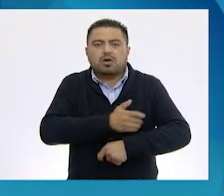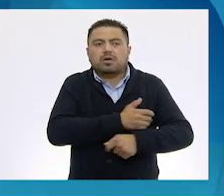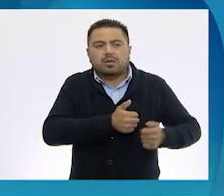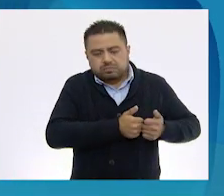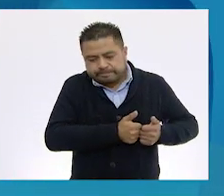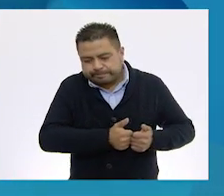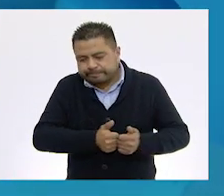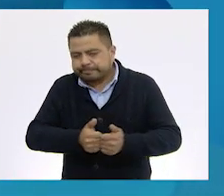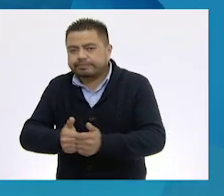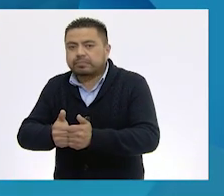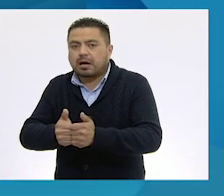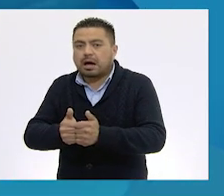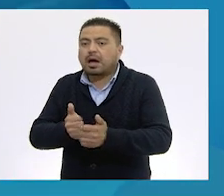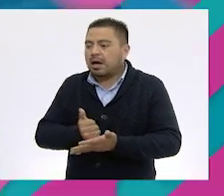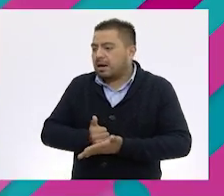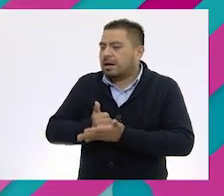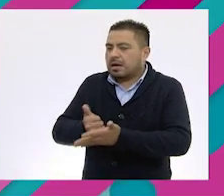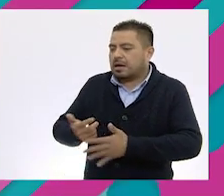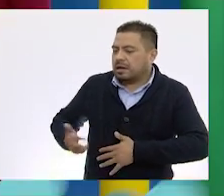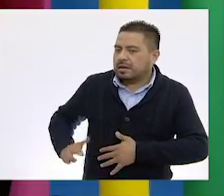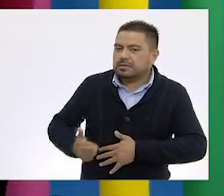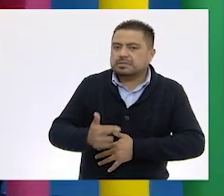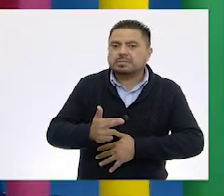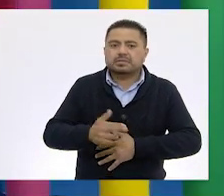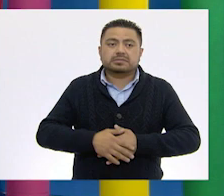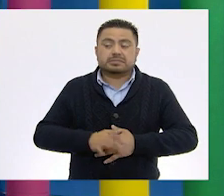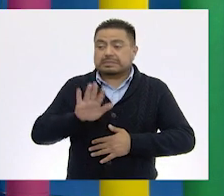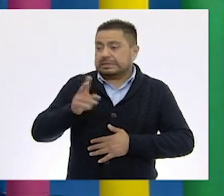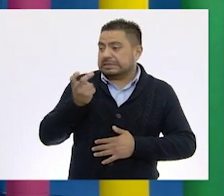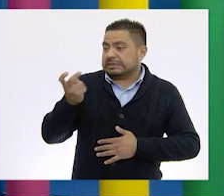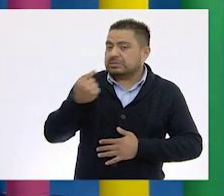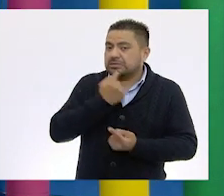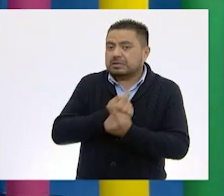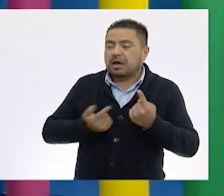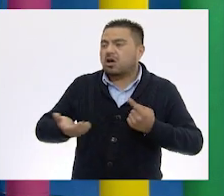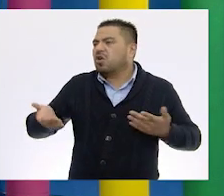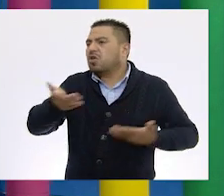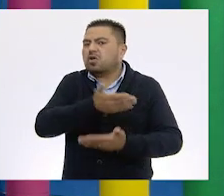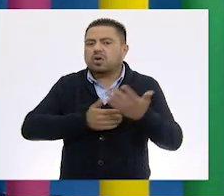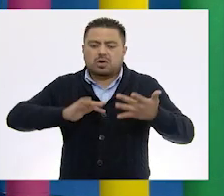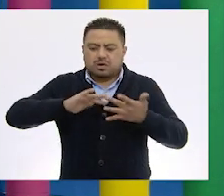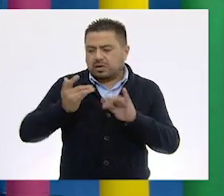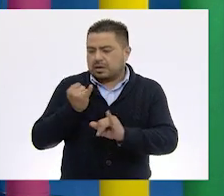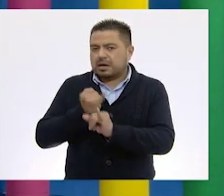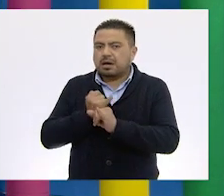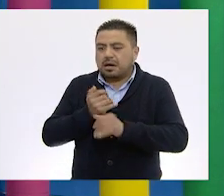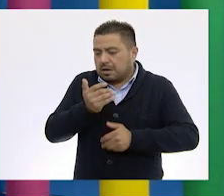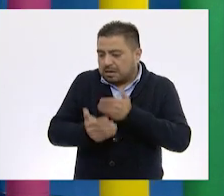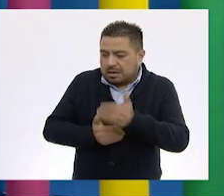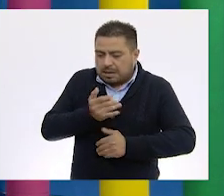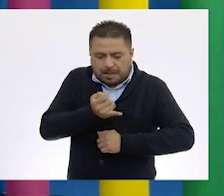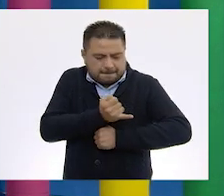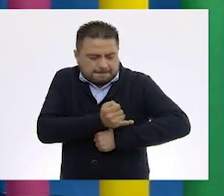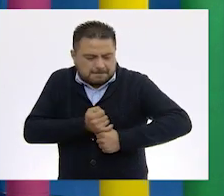lo ayudaba a cruzar el río. Estos niños compartieron en redes sociales sus avances de la